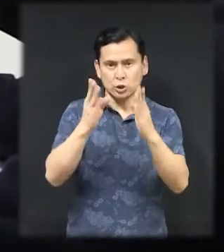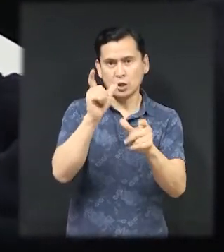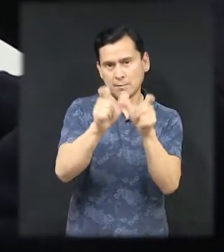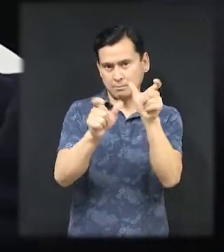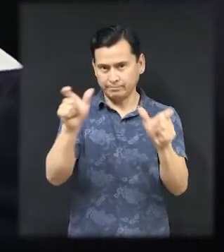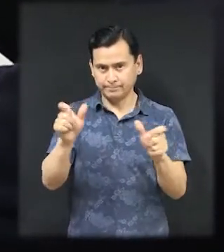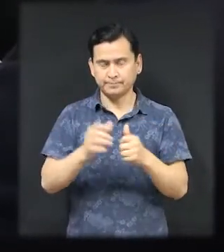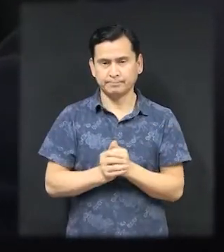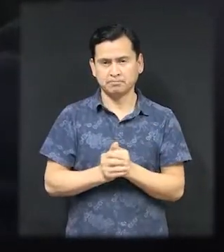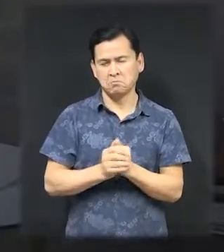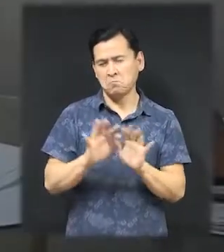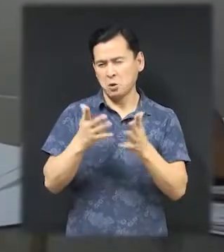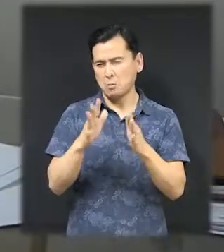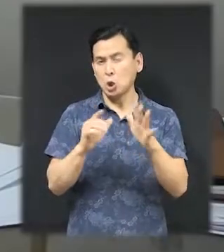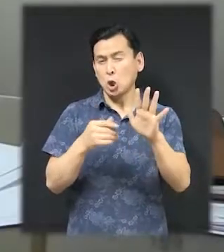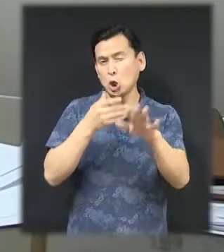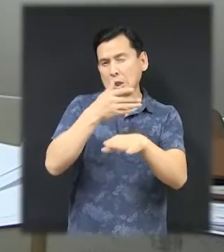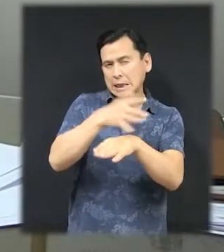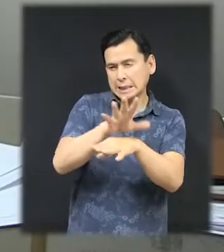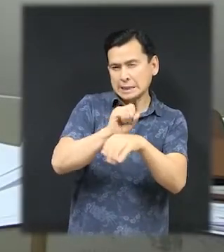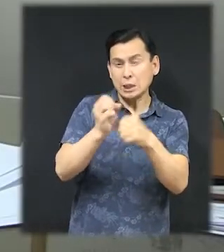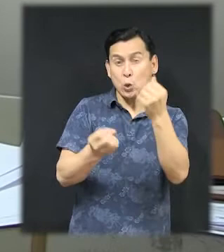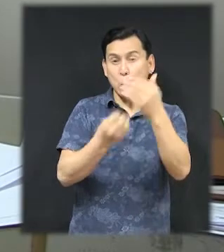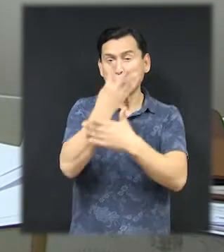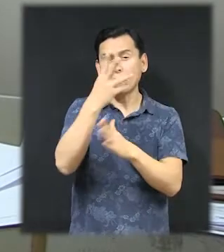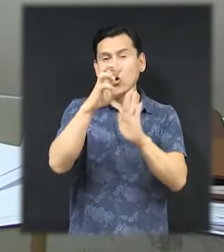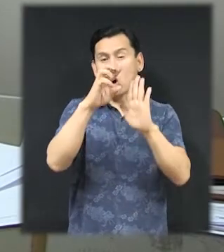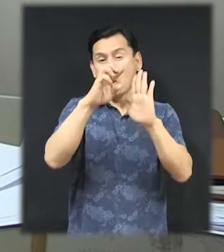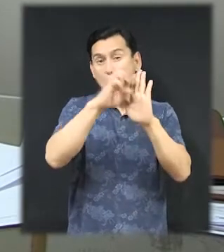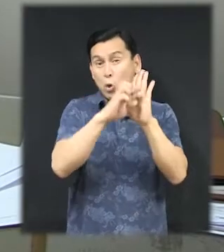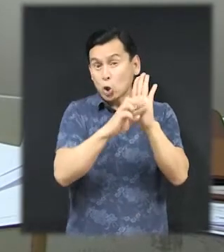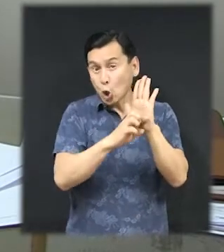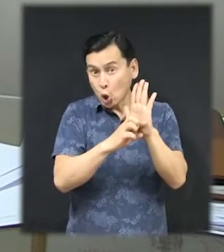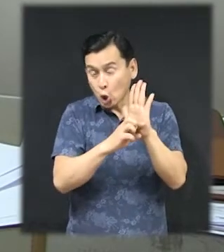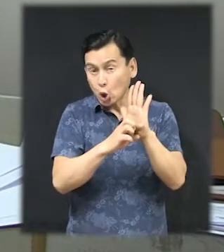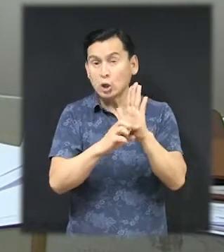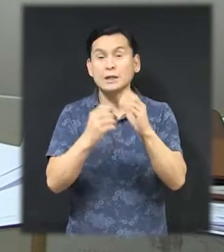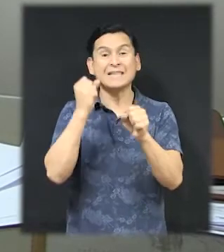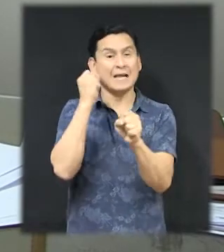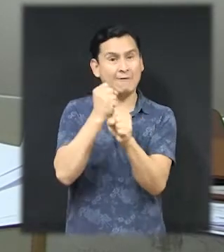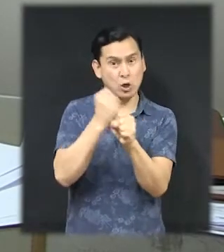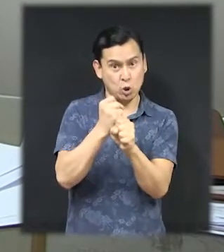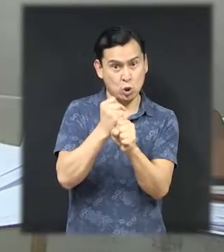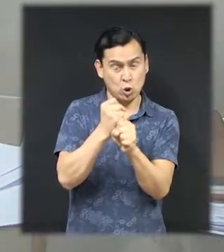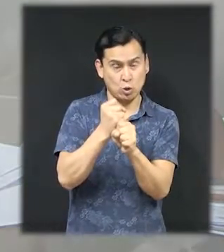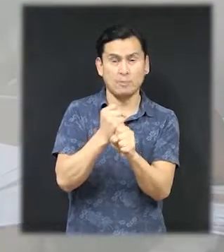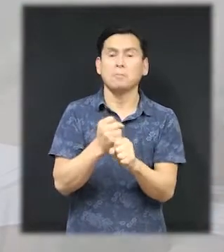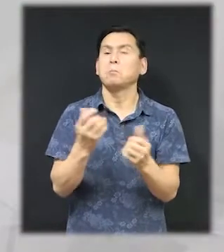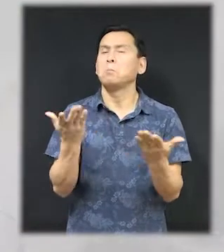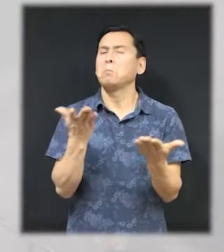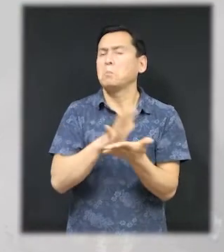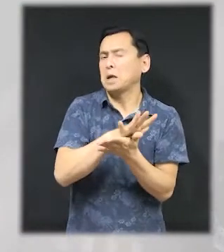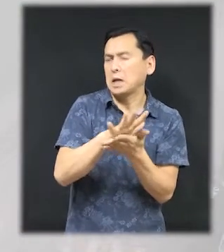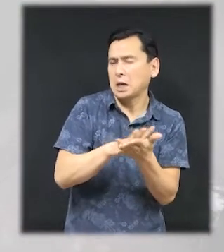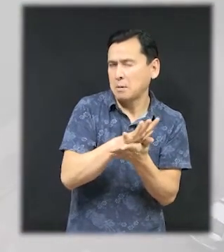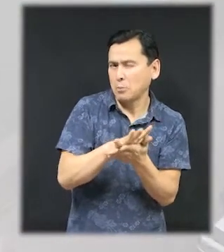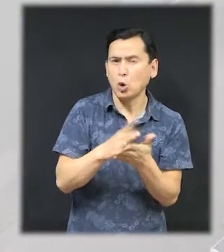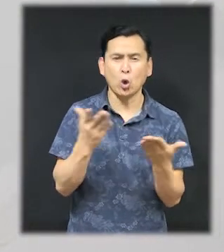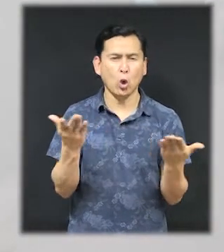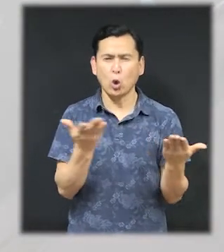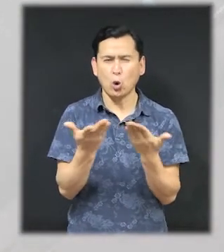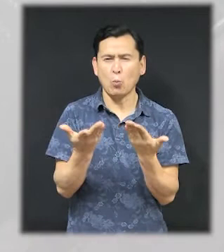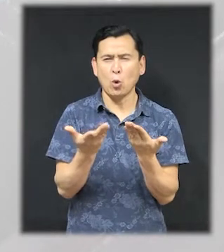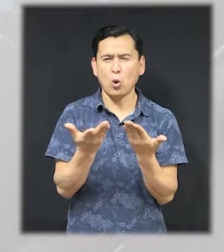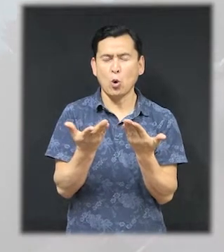atención hacia nuestros pacientes. Son cerca de 15 nuevos protocolos de trabajo, entre los cuales se destaca, por